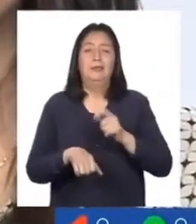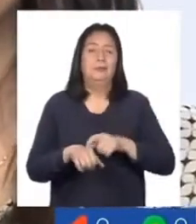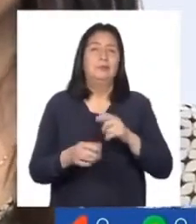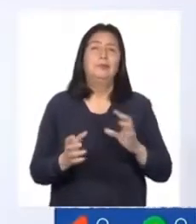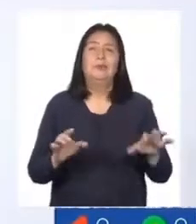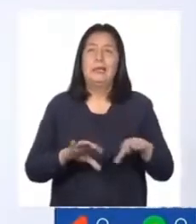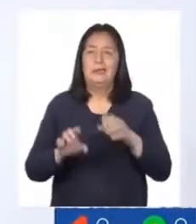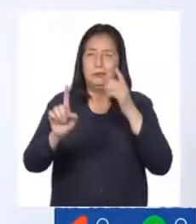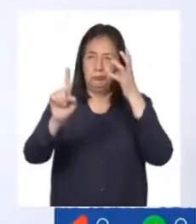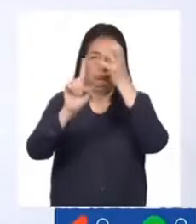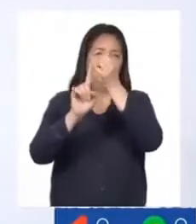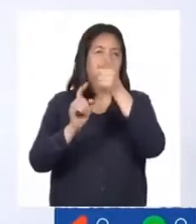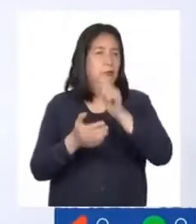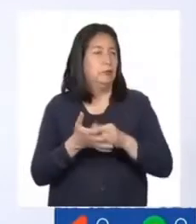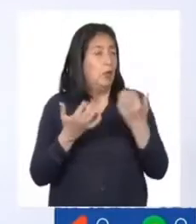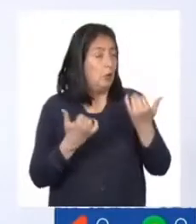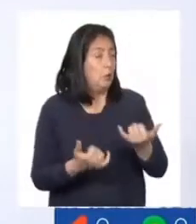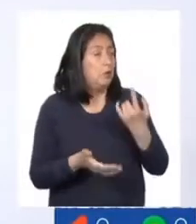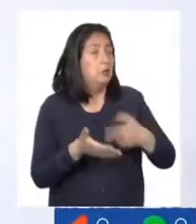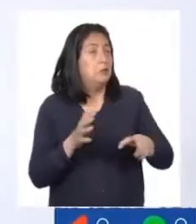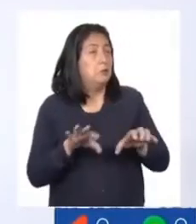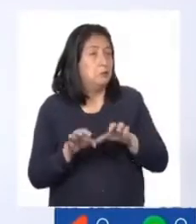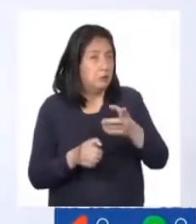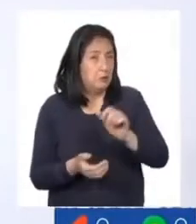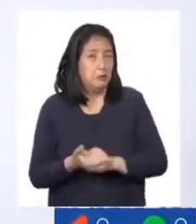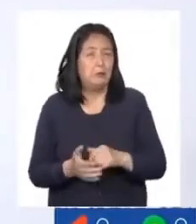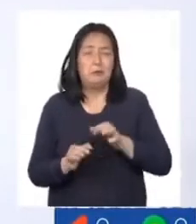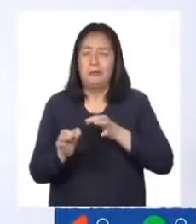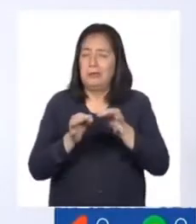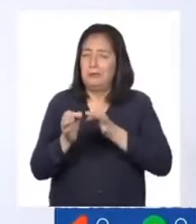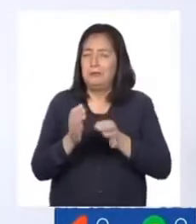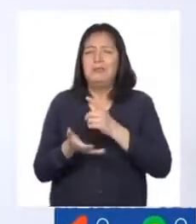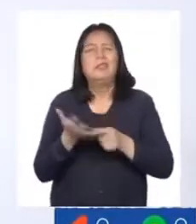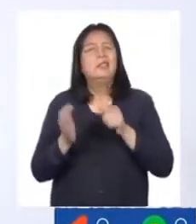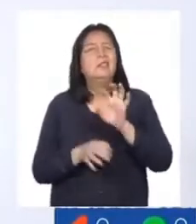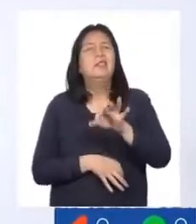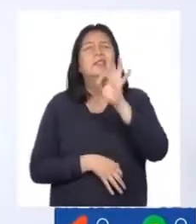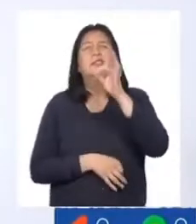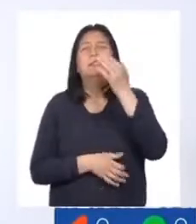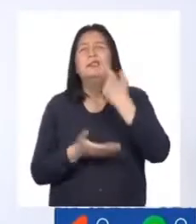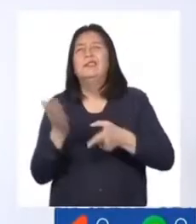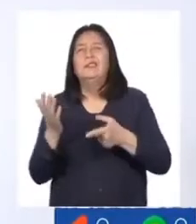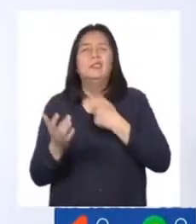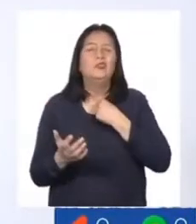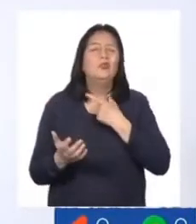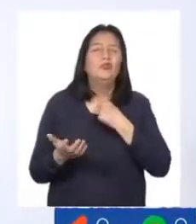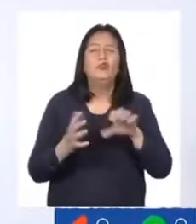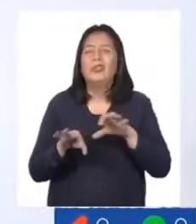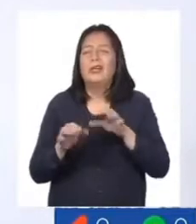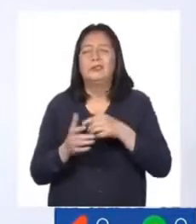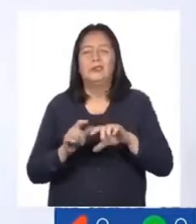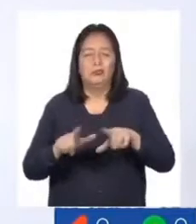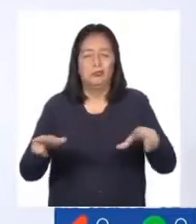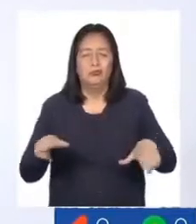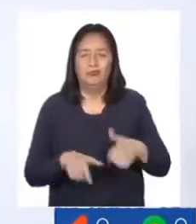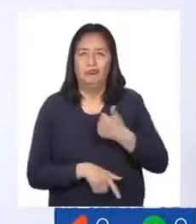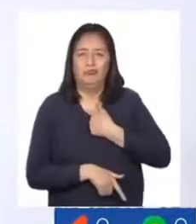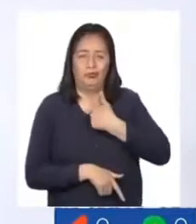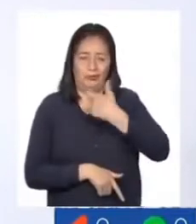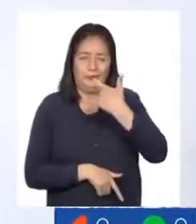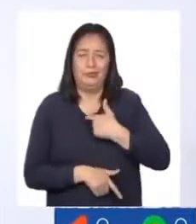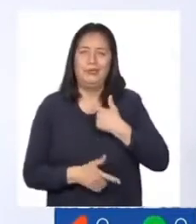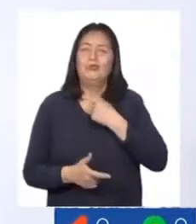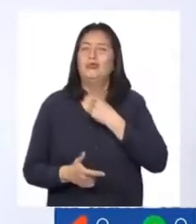reto. En el reto de hoy vamos a describir e identificar cuáles son las actividades que nos gusta hacer en nuestro espacio personal